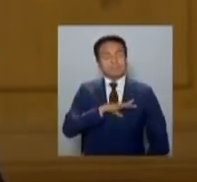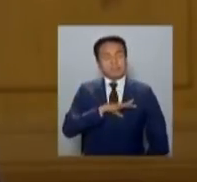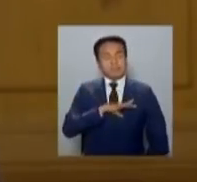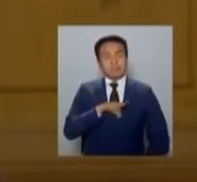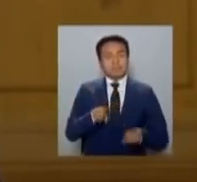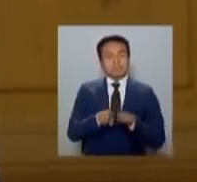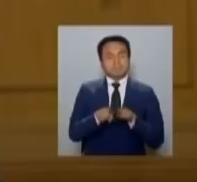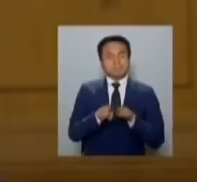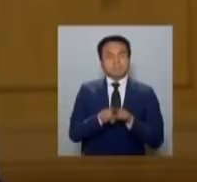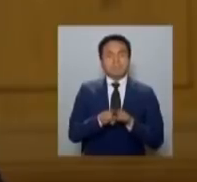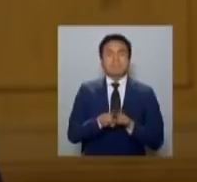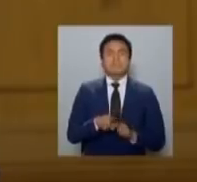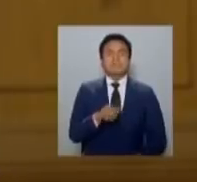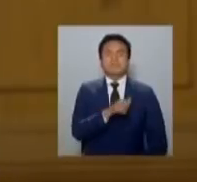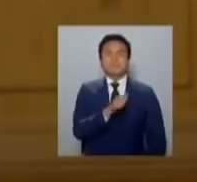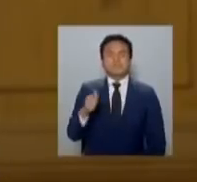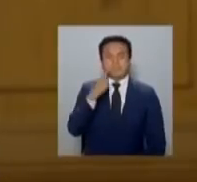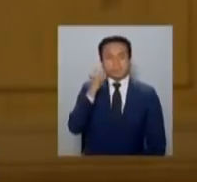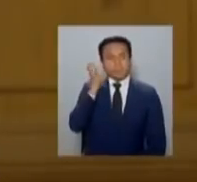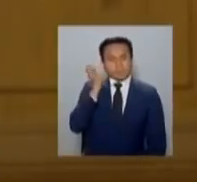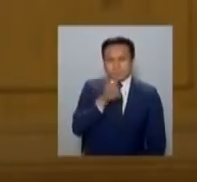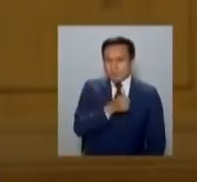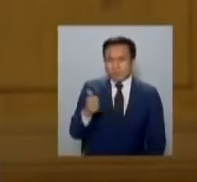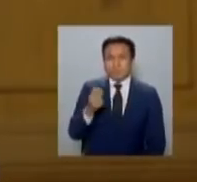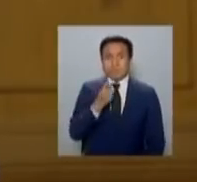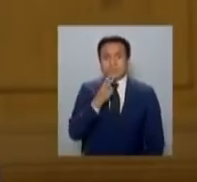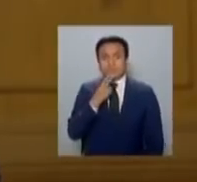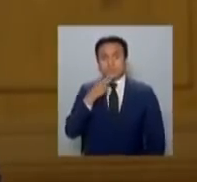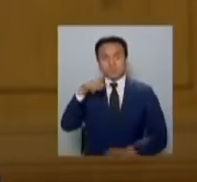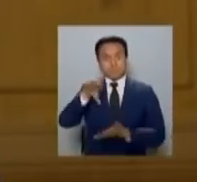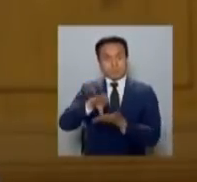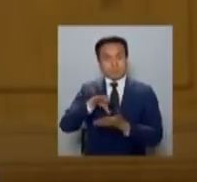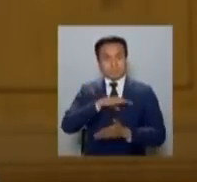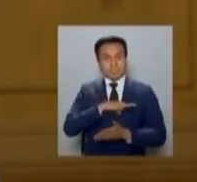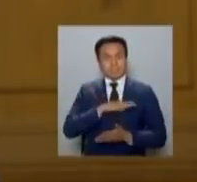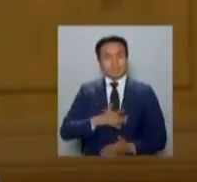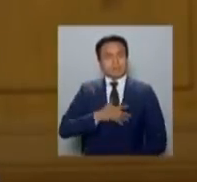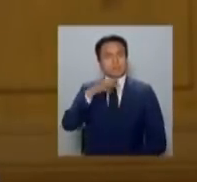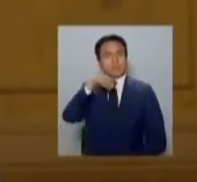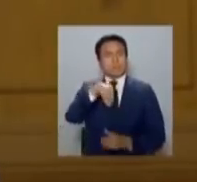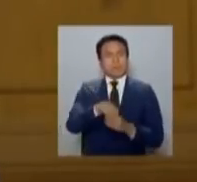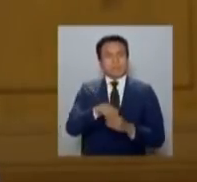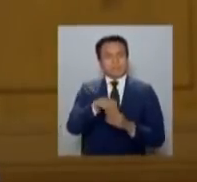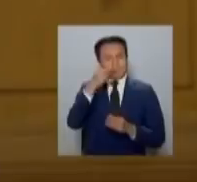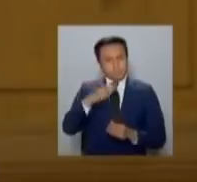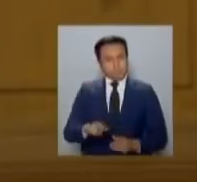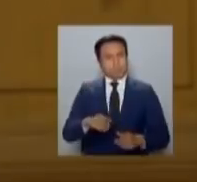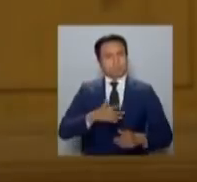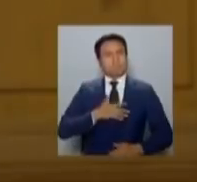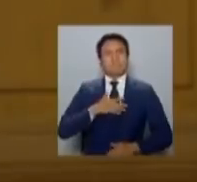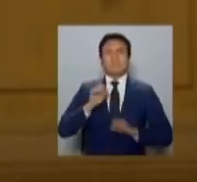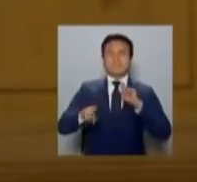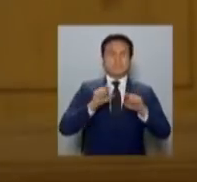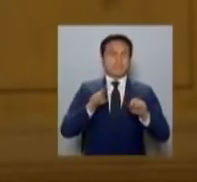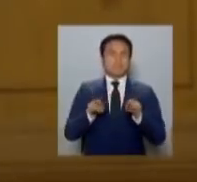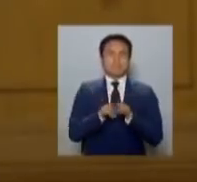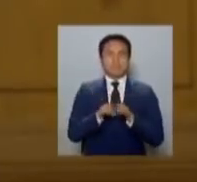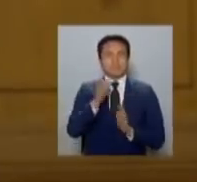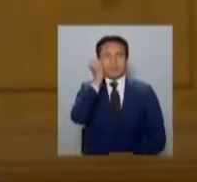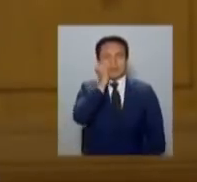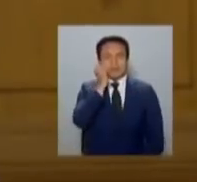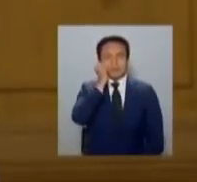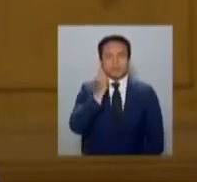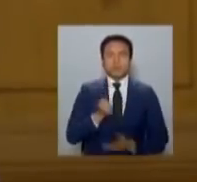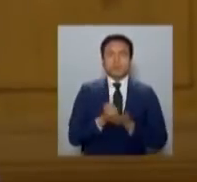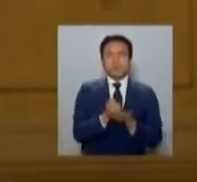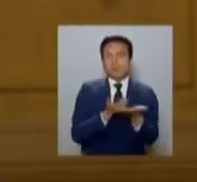gabinete. Y ayer había algo de ruido, Beatriz, con el famoso concepto centro-izquierda, que fue una de las frases que emitió